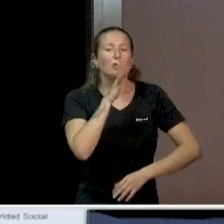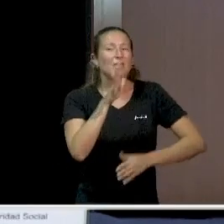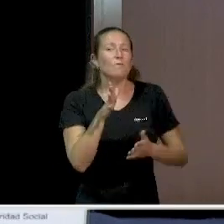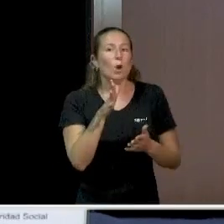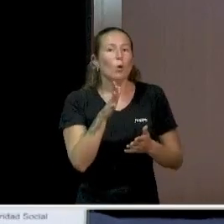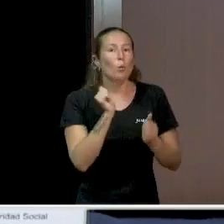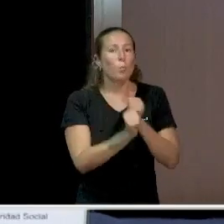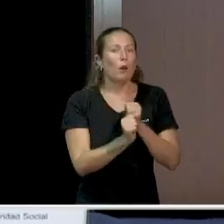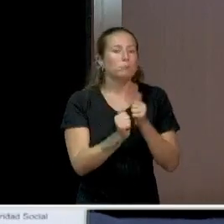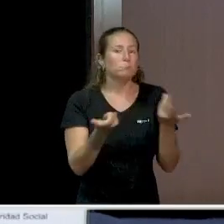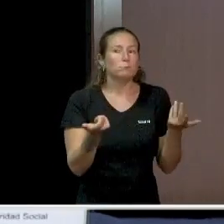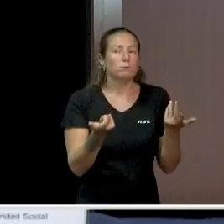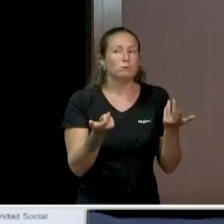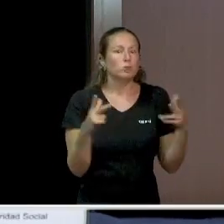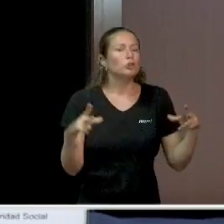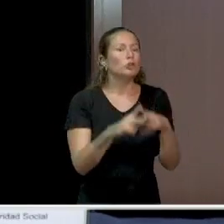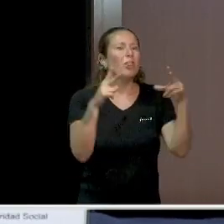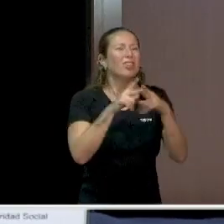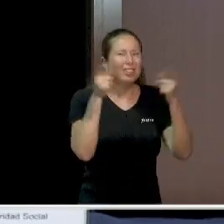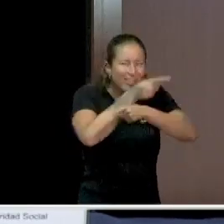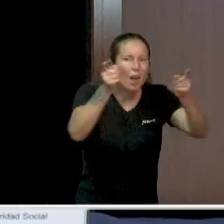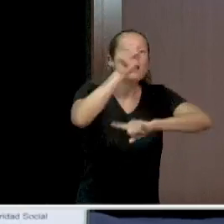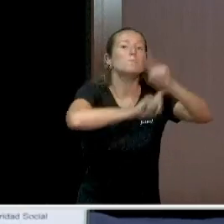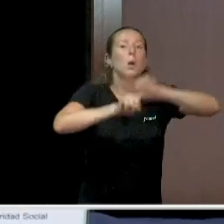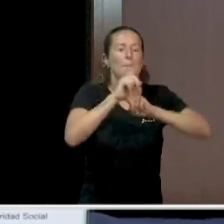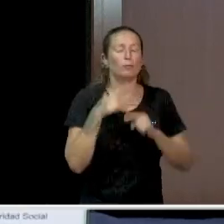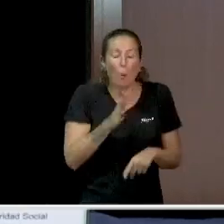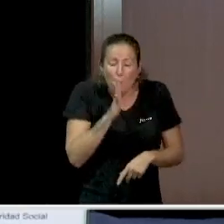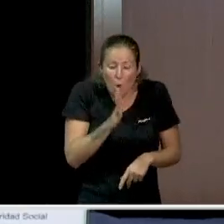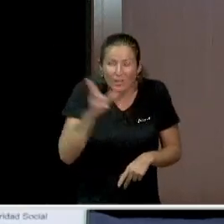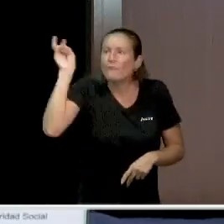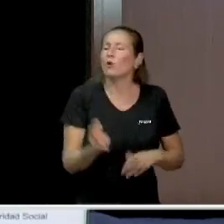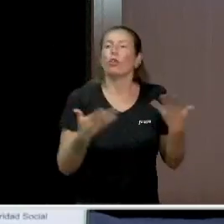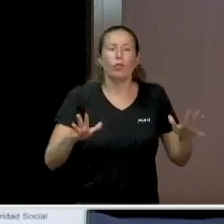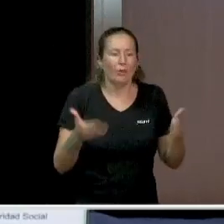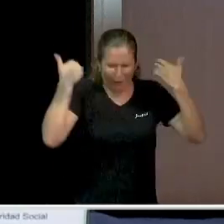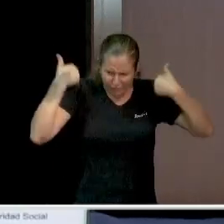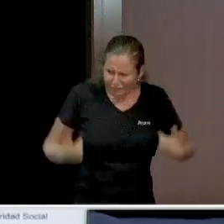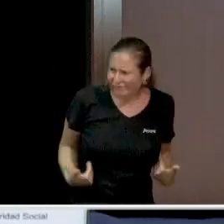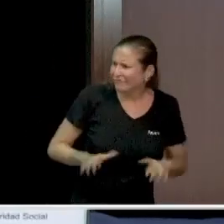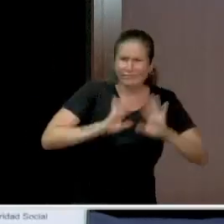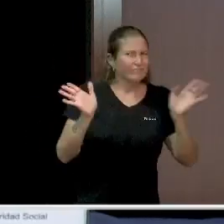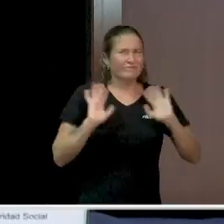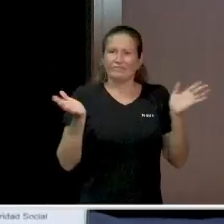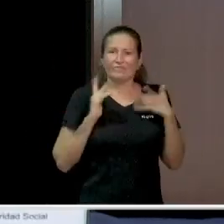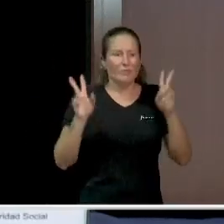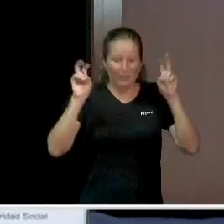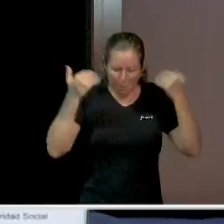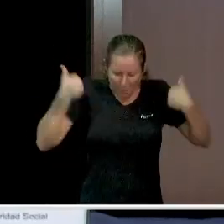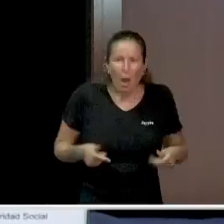preponderantemente sociales. El elemento causal se sitúa no ya en el individuo, en sus